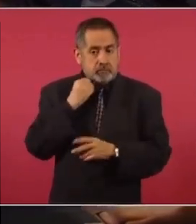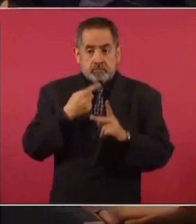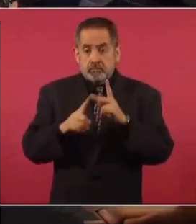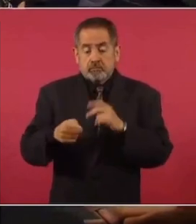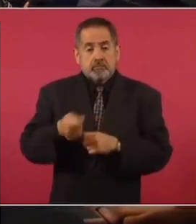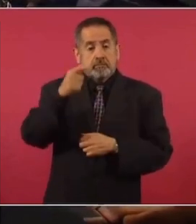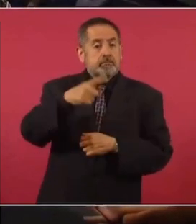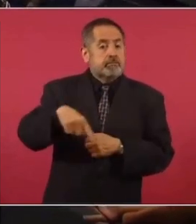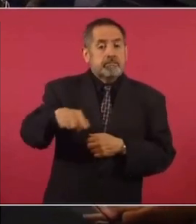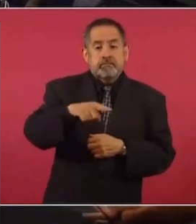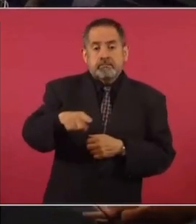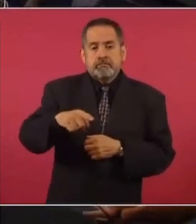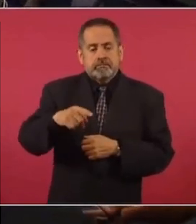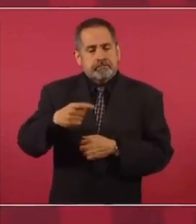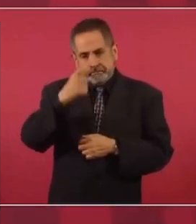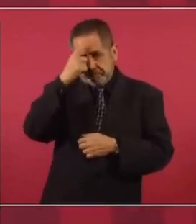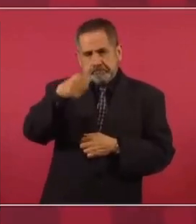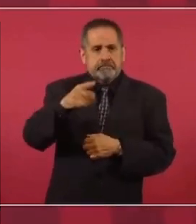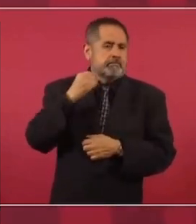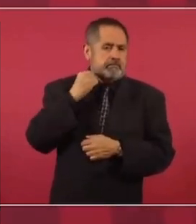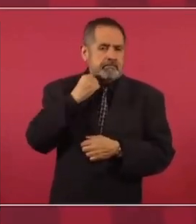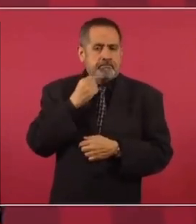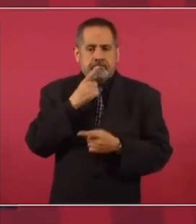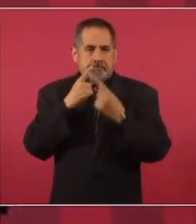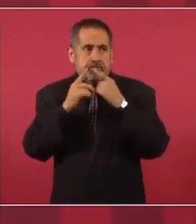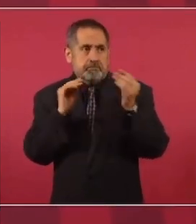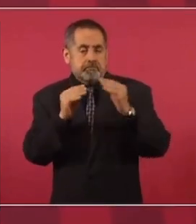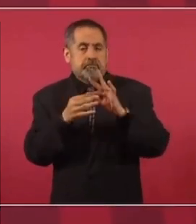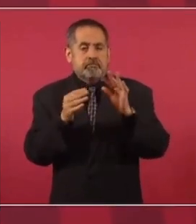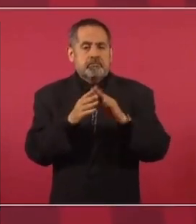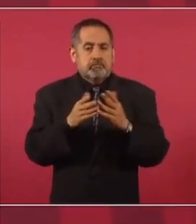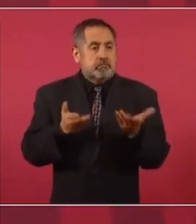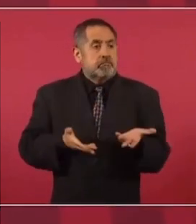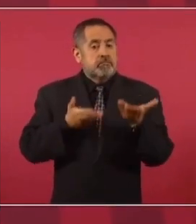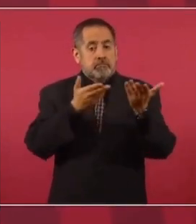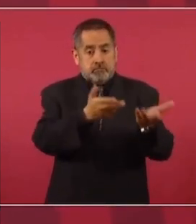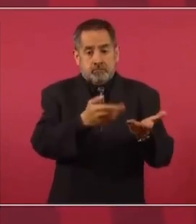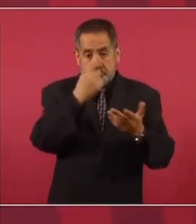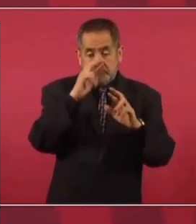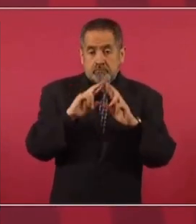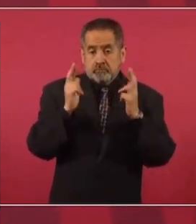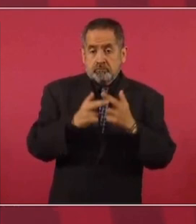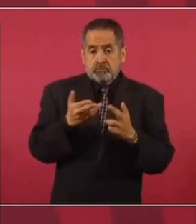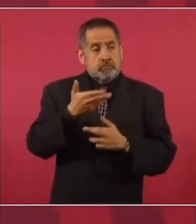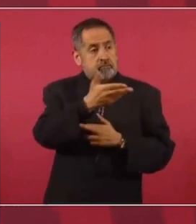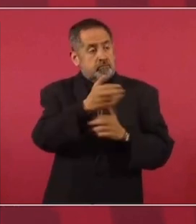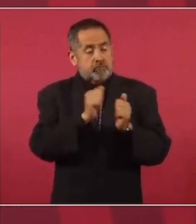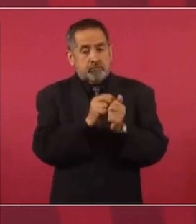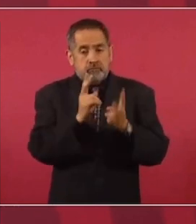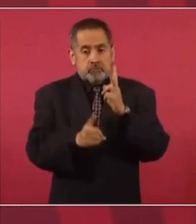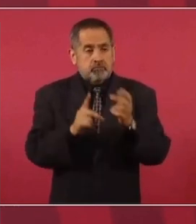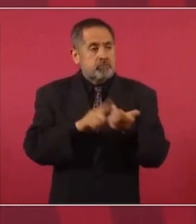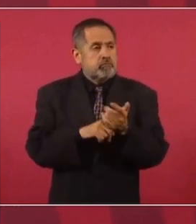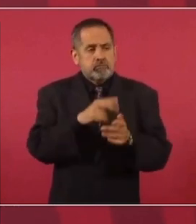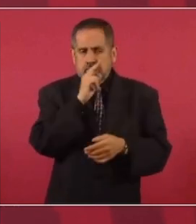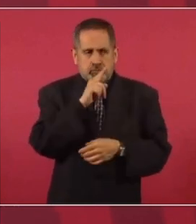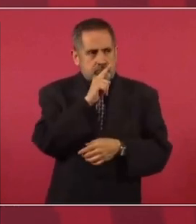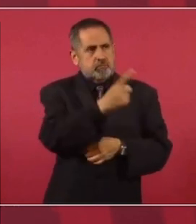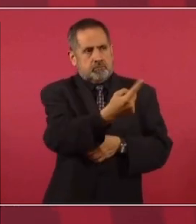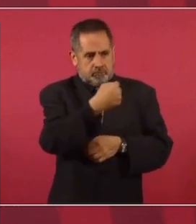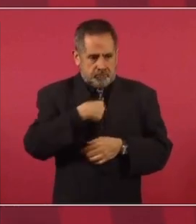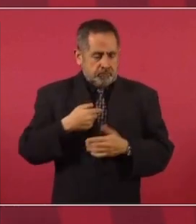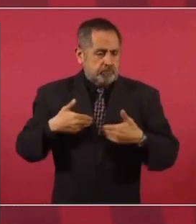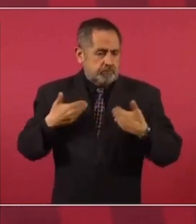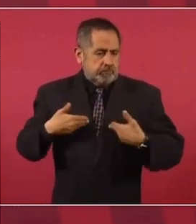iniciativa de los propios abogados, y sostuvimos una reunión donde se le ofreció abiertamente las garantías de